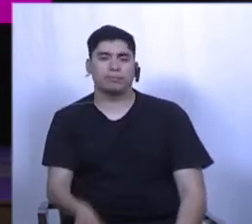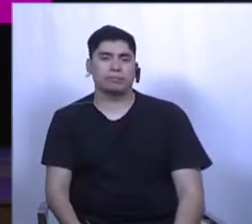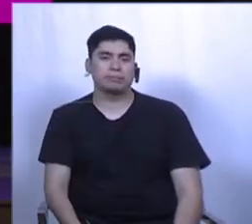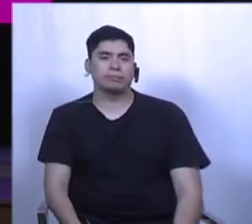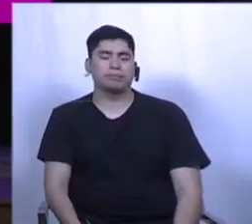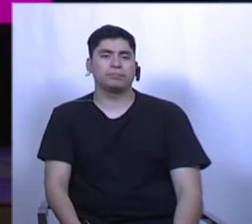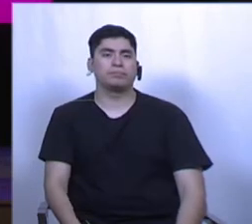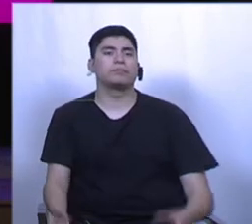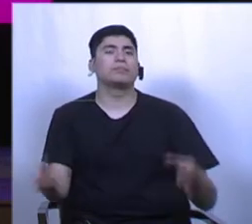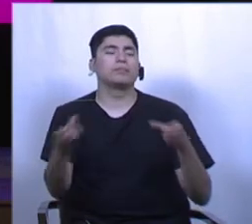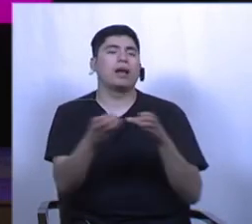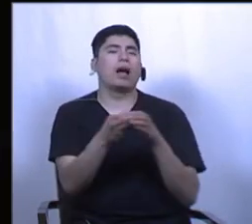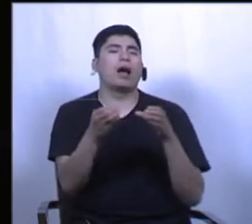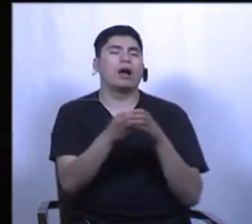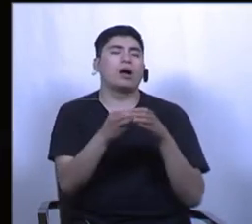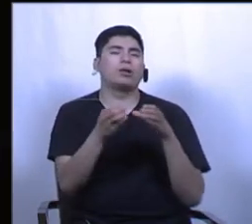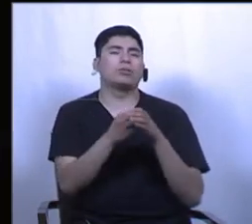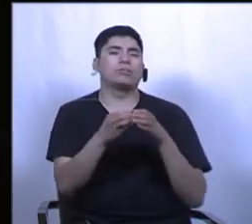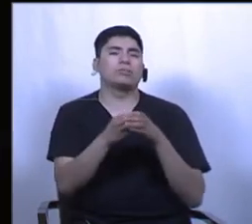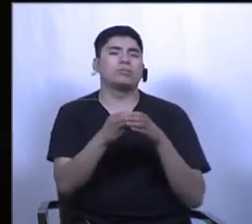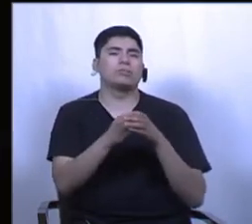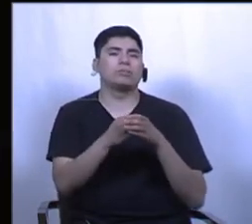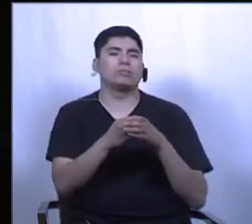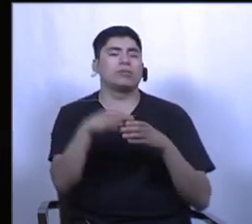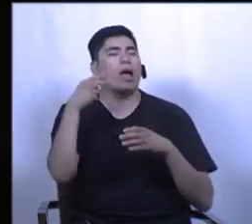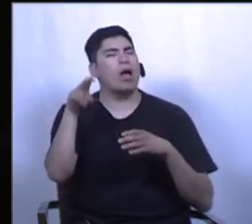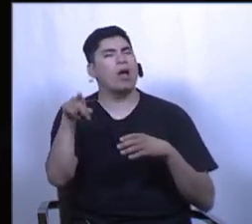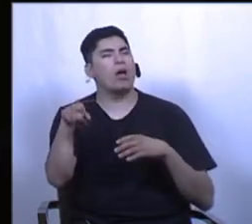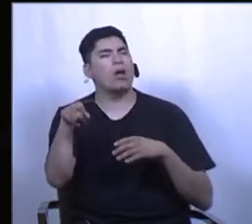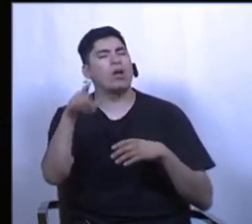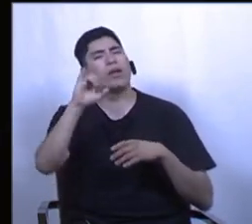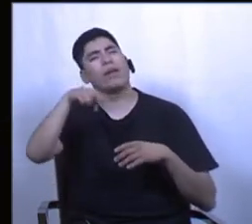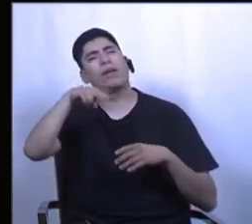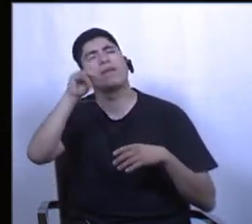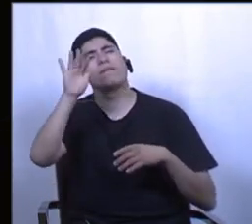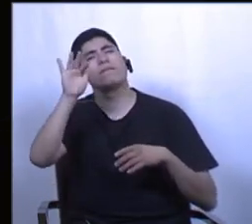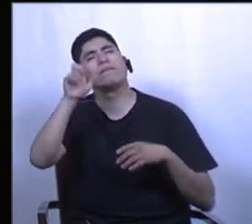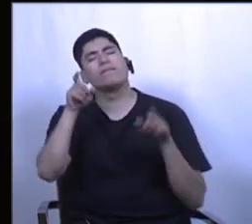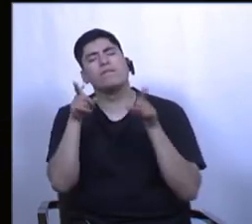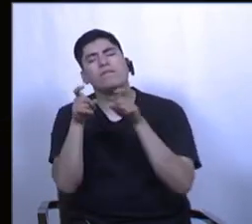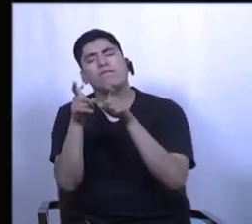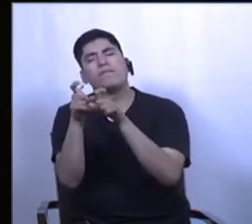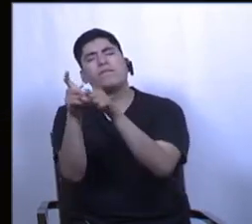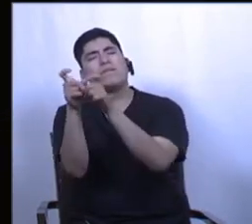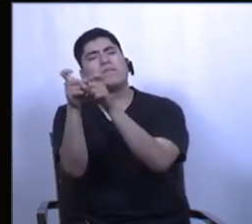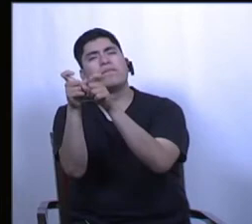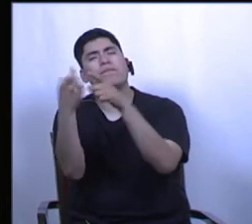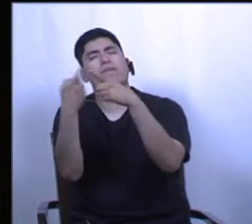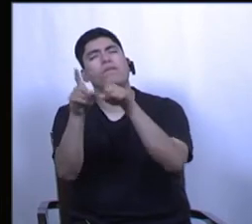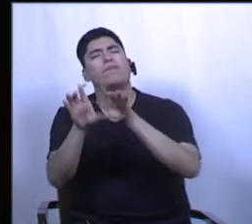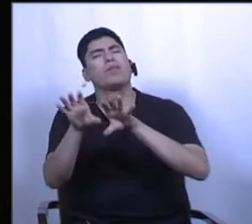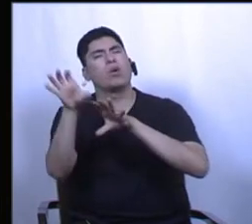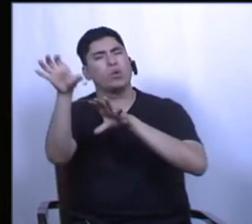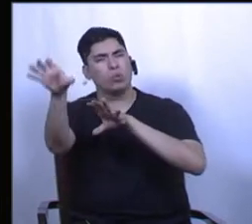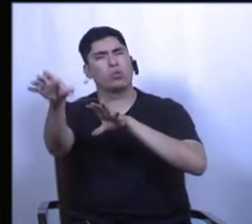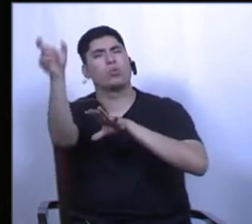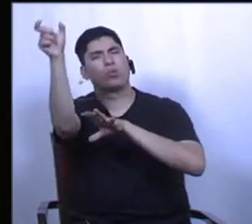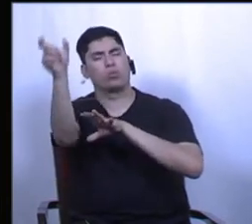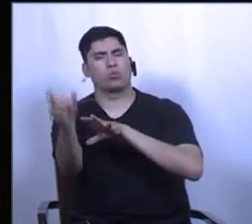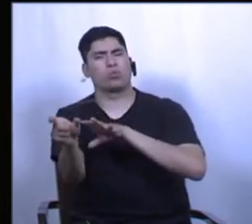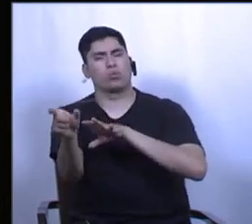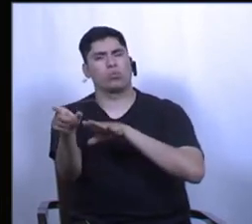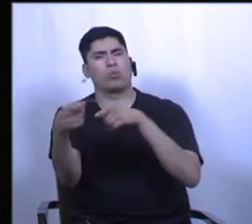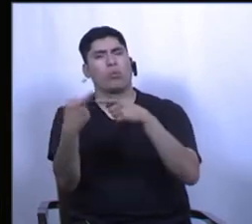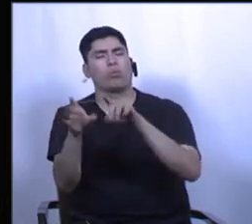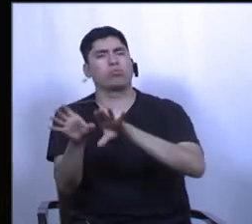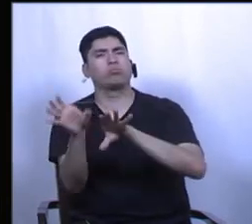están acumuladas entre sí son infecciosas y pasan las infecciones de un humano a otro humano, de un humano